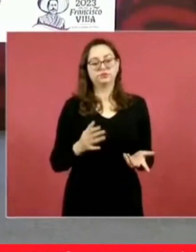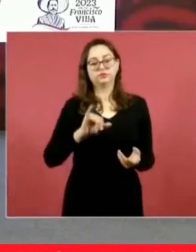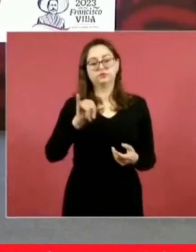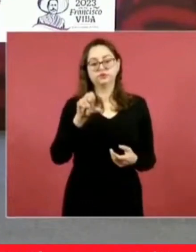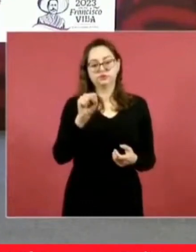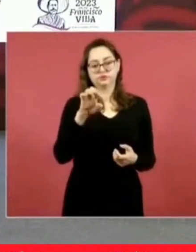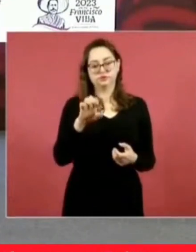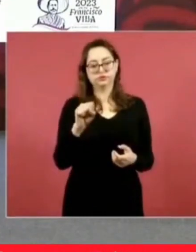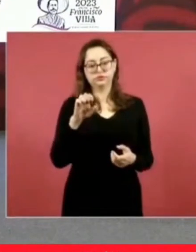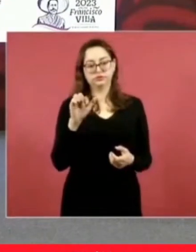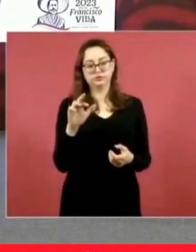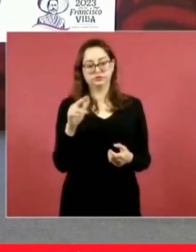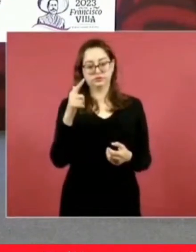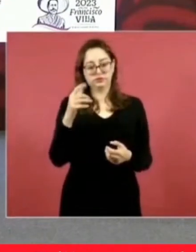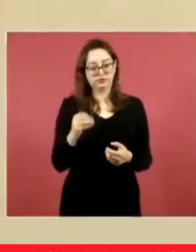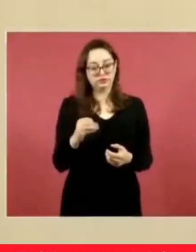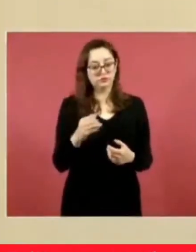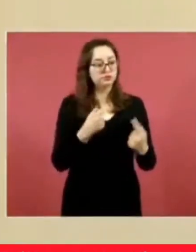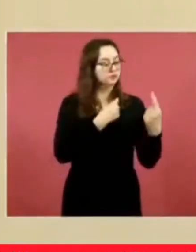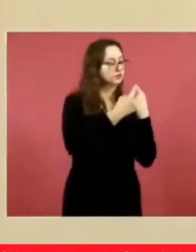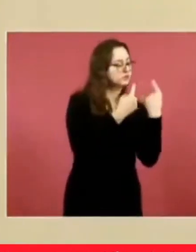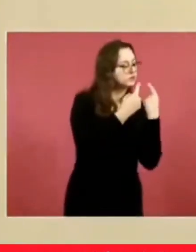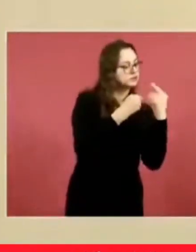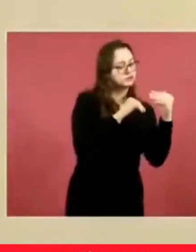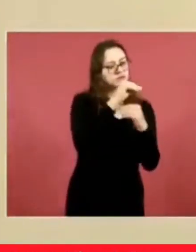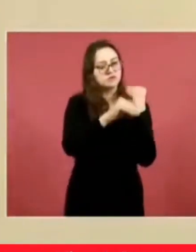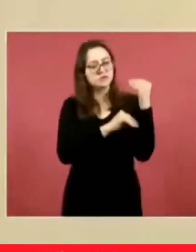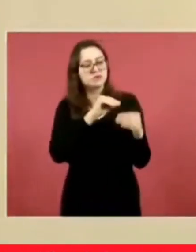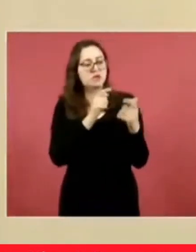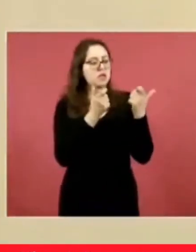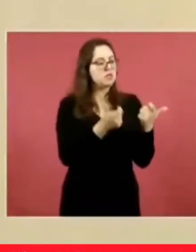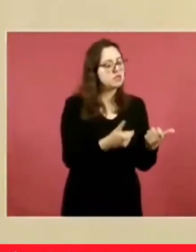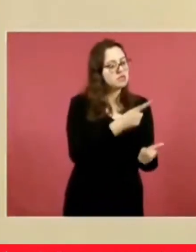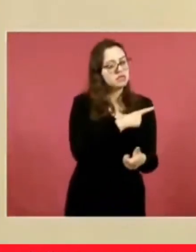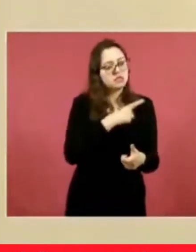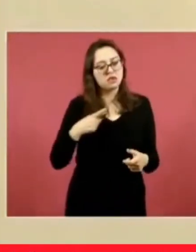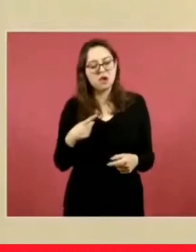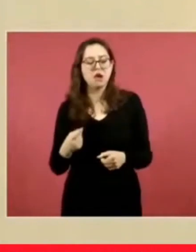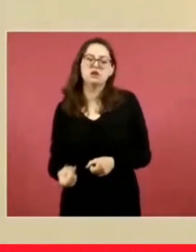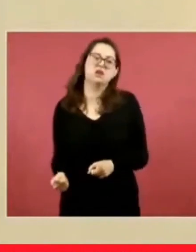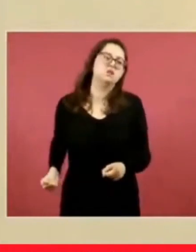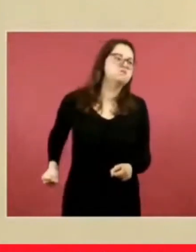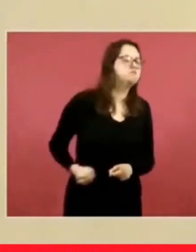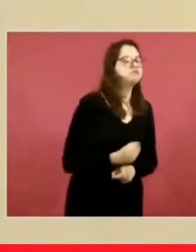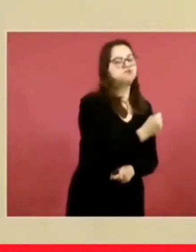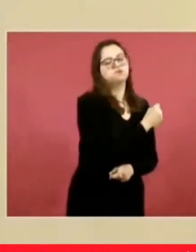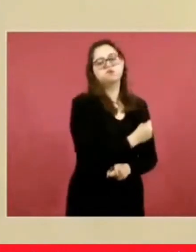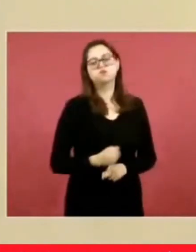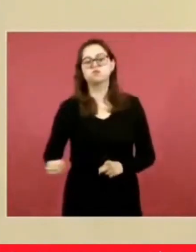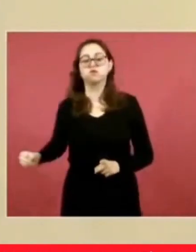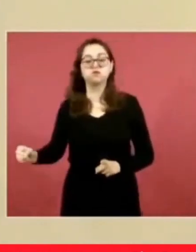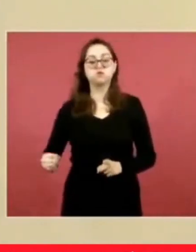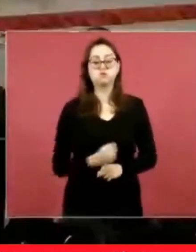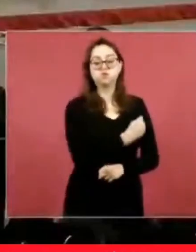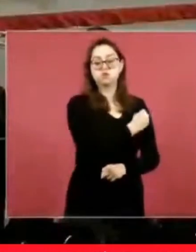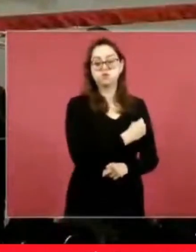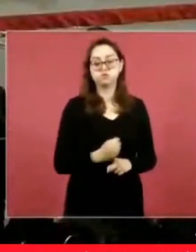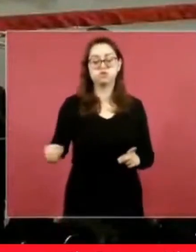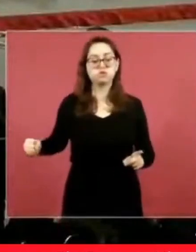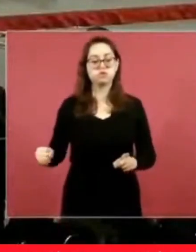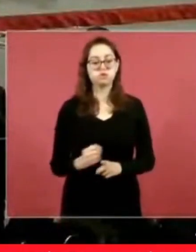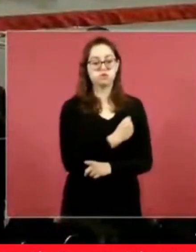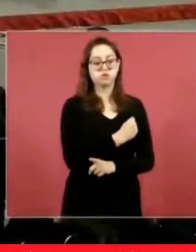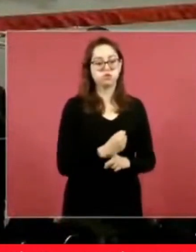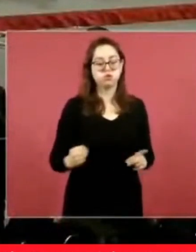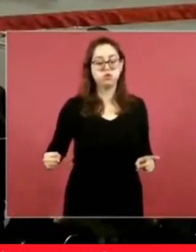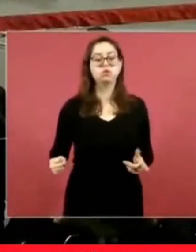junto con otras personas tras una discusión por deudas económicas golpeado a la víctima la maniataron y con un la maniataron con